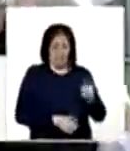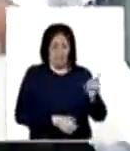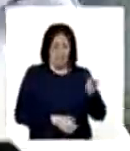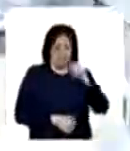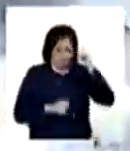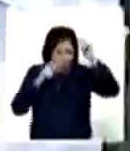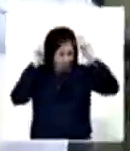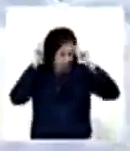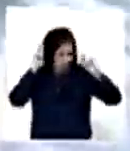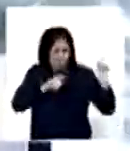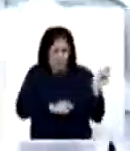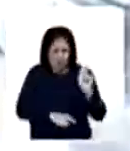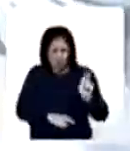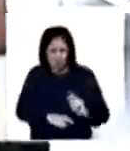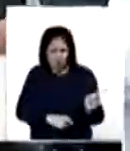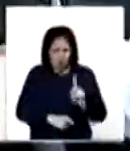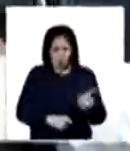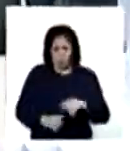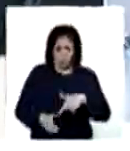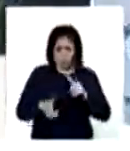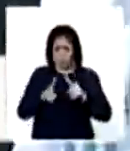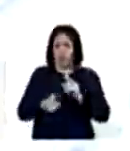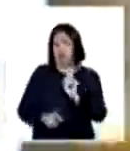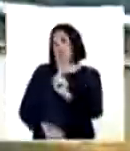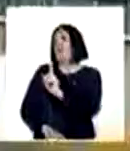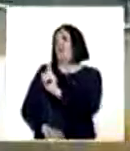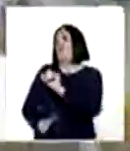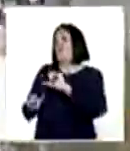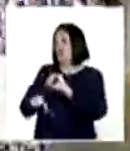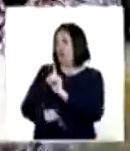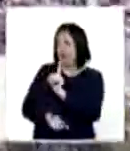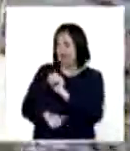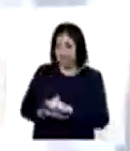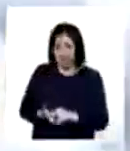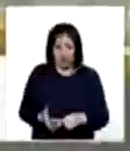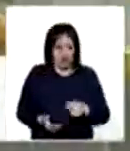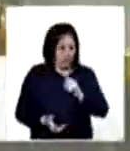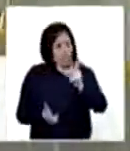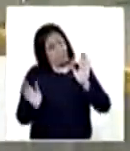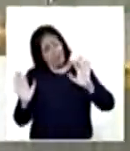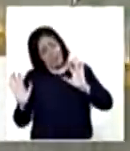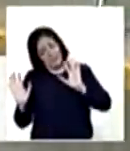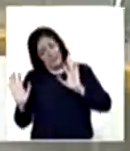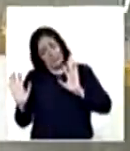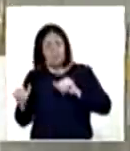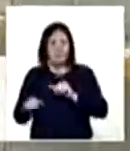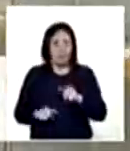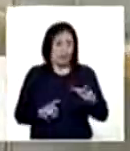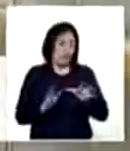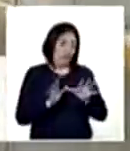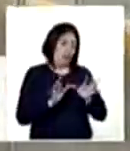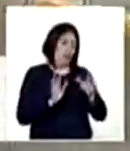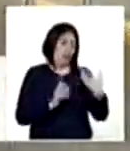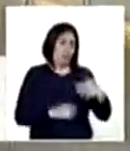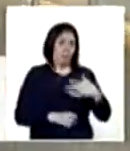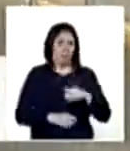de copa. No, que te parece mal, chiquita. ¿Está bien? Me parece mal, chiquita. Un poquito, el zorro, me agarra